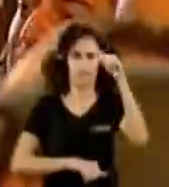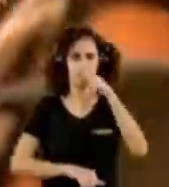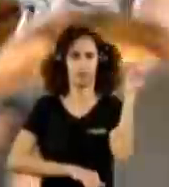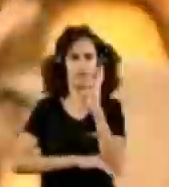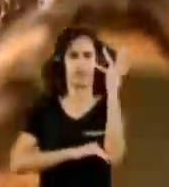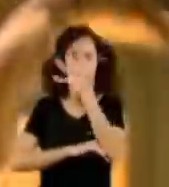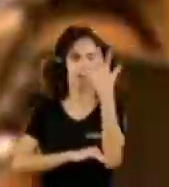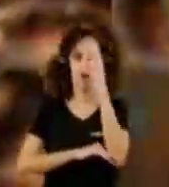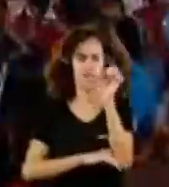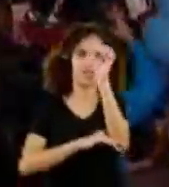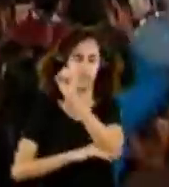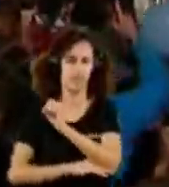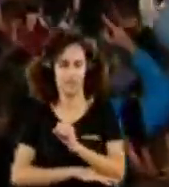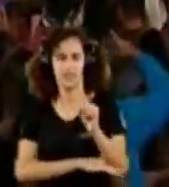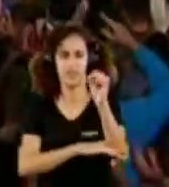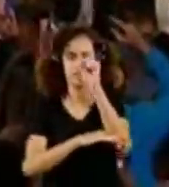cantado.